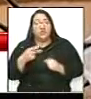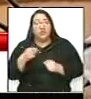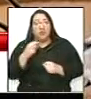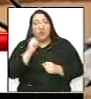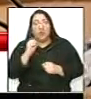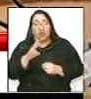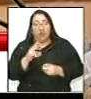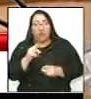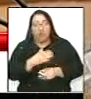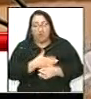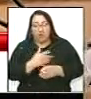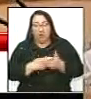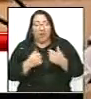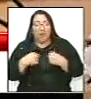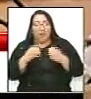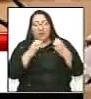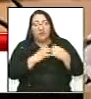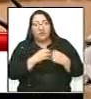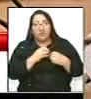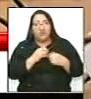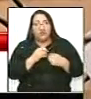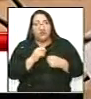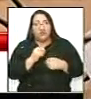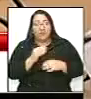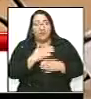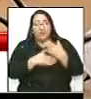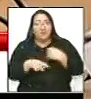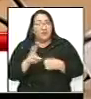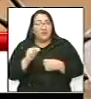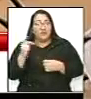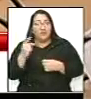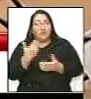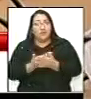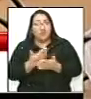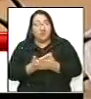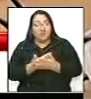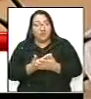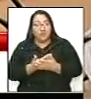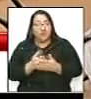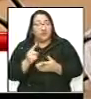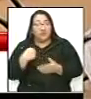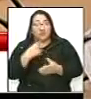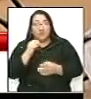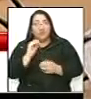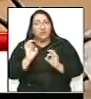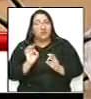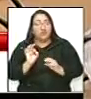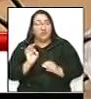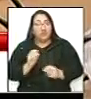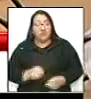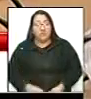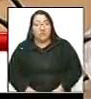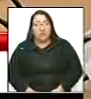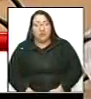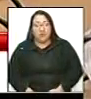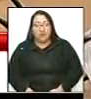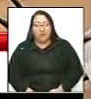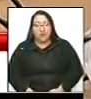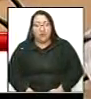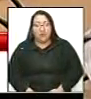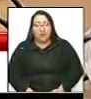como que tuvo a su cargo el caso anterior, que no son las mismas pruebas. Por lo tanto, no estábamos hablando de los mismos elementos que iban